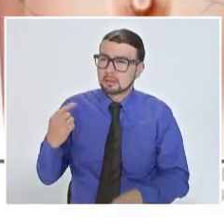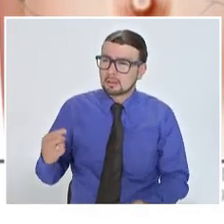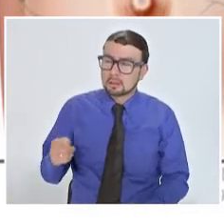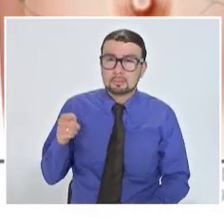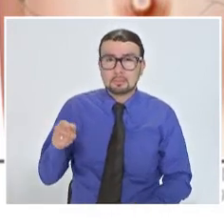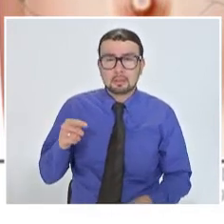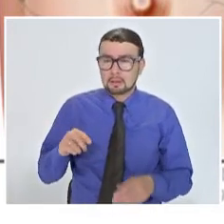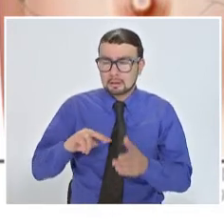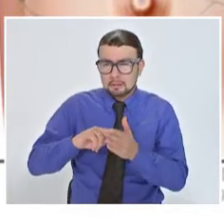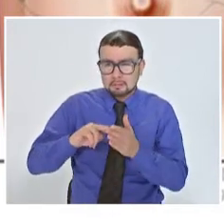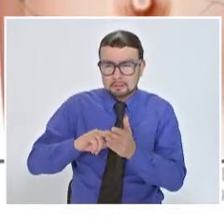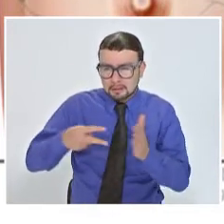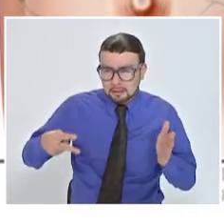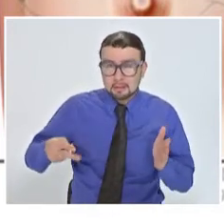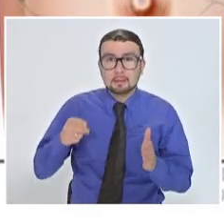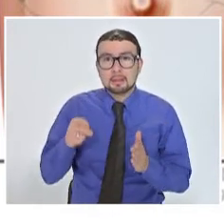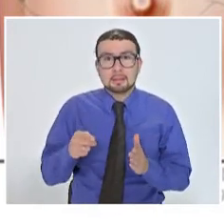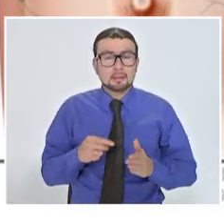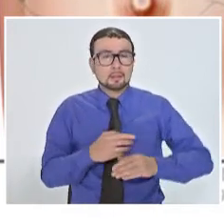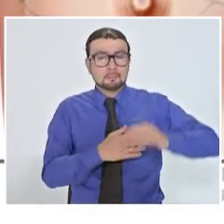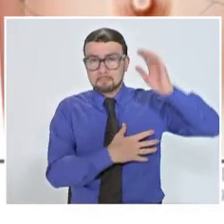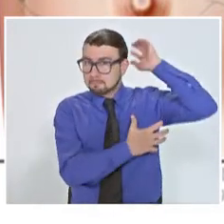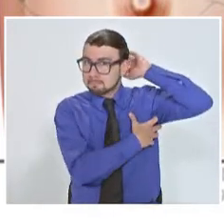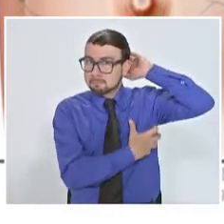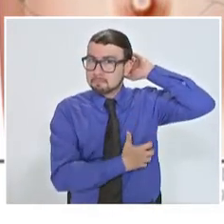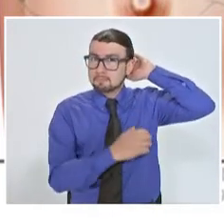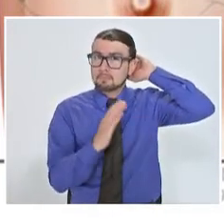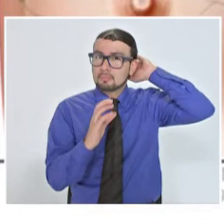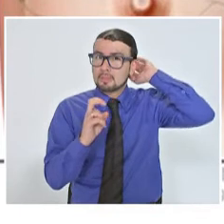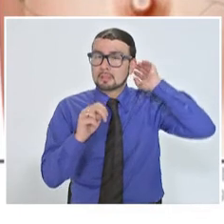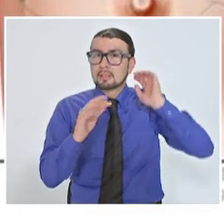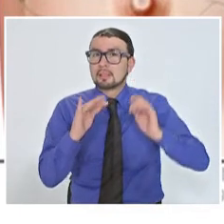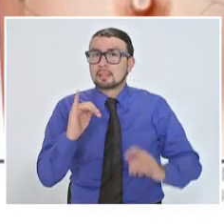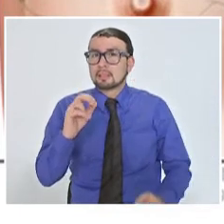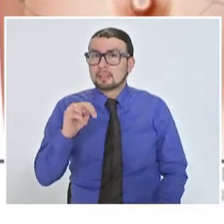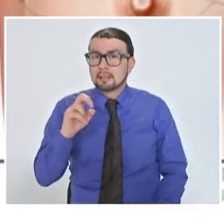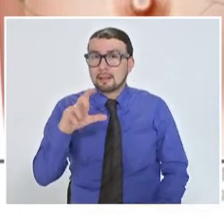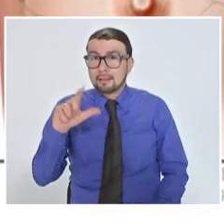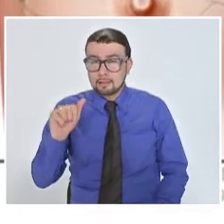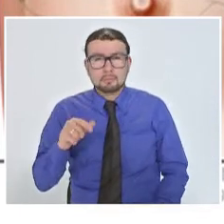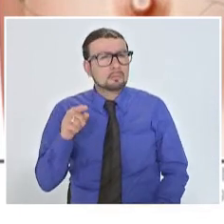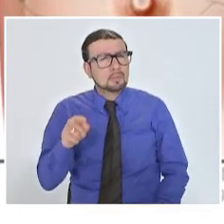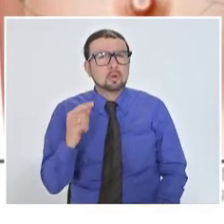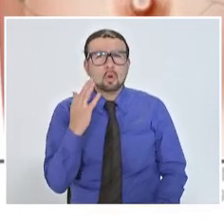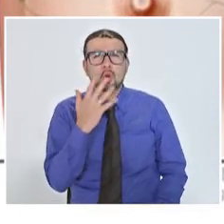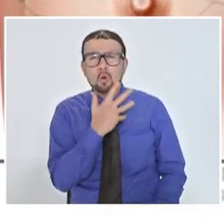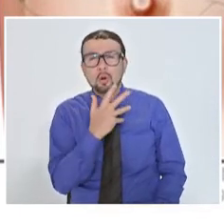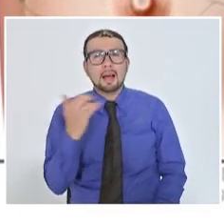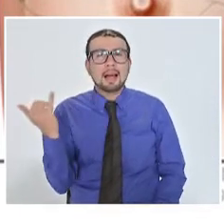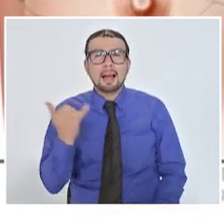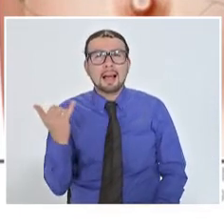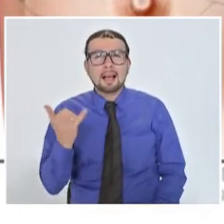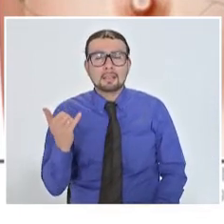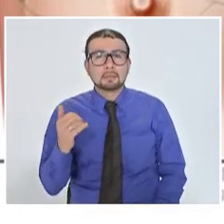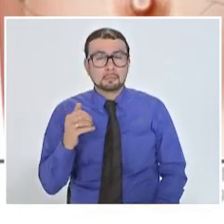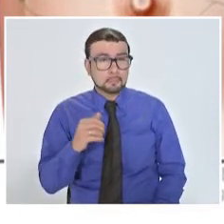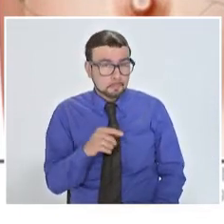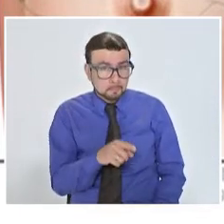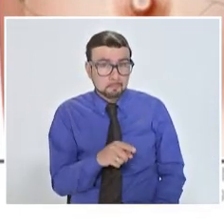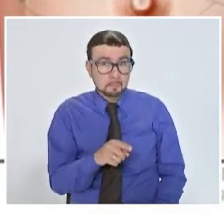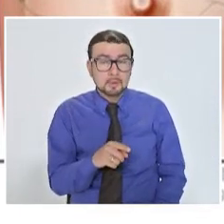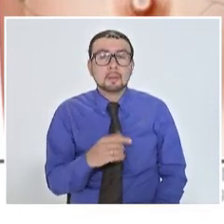del ganglio centinela. Inicialmente observamos cómo hay una jeringa con un color azul, eso se llama azul de metileno. Se aplica a